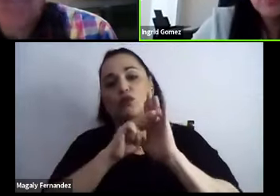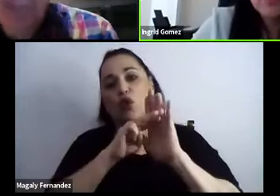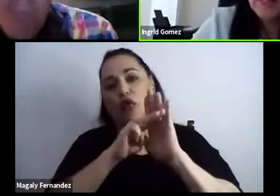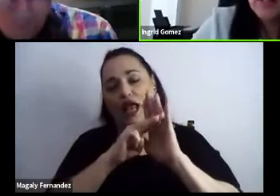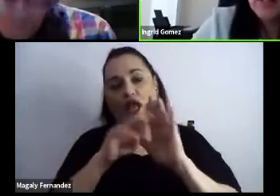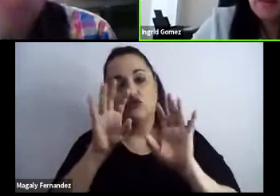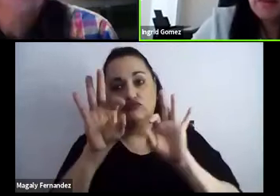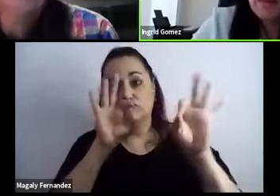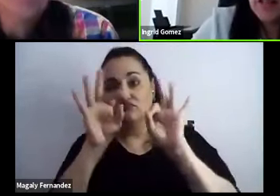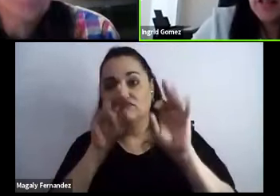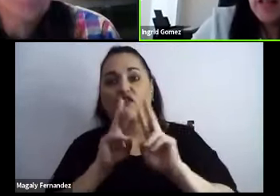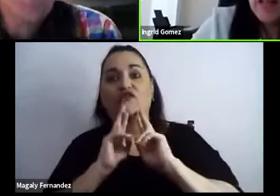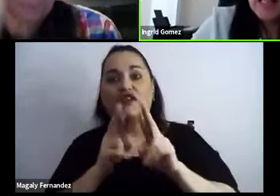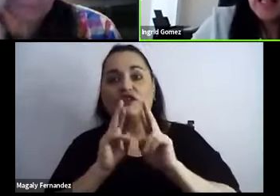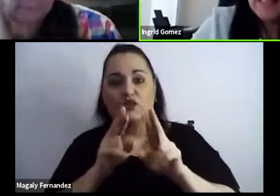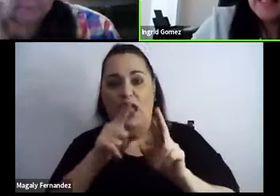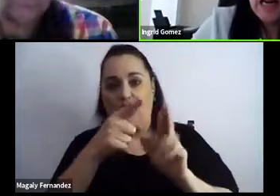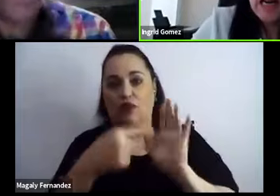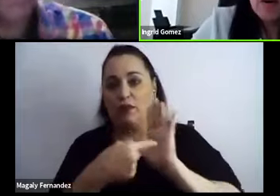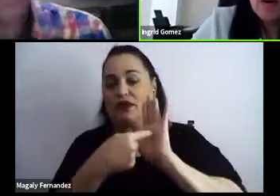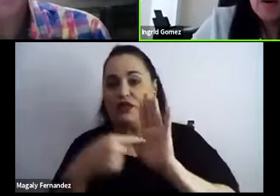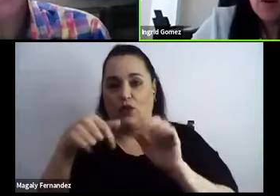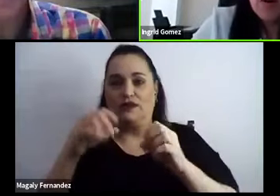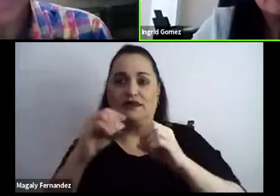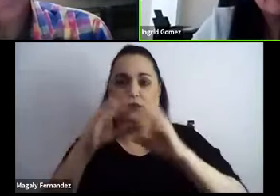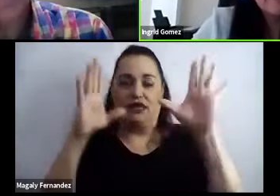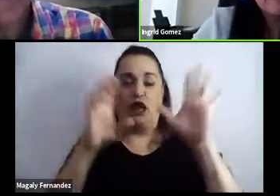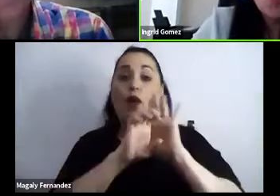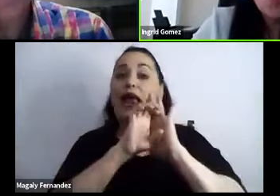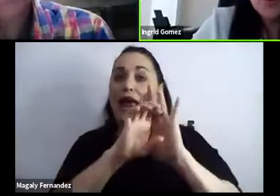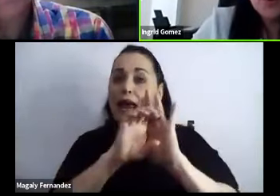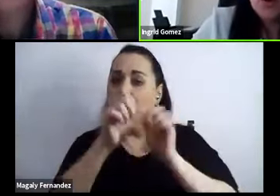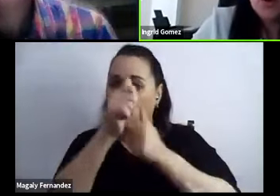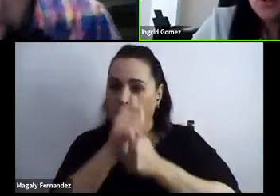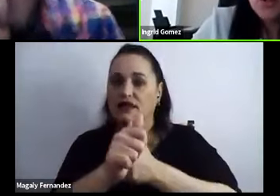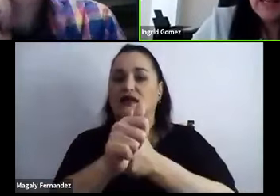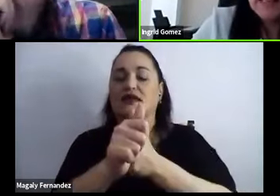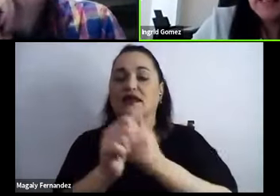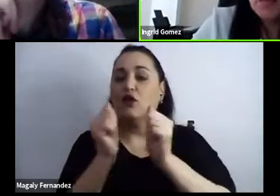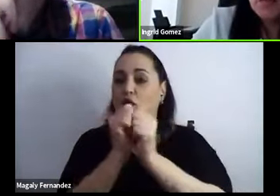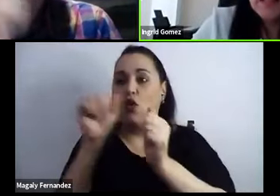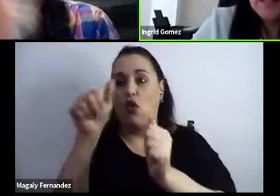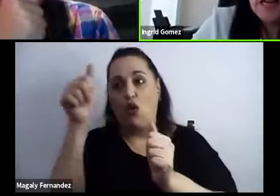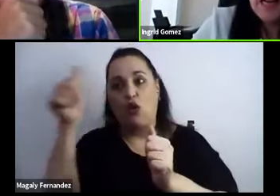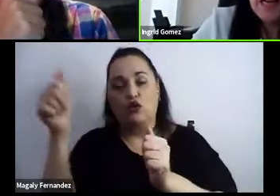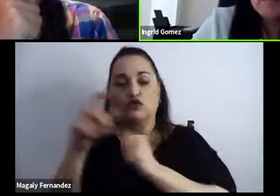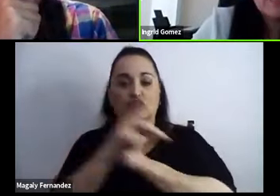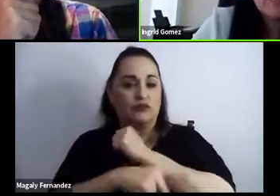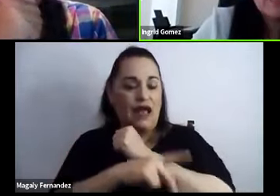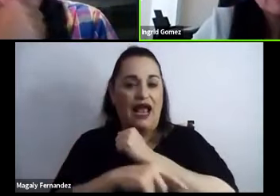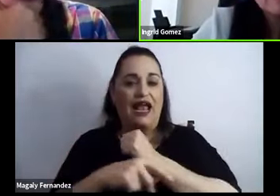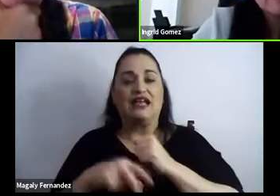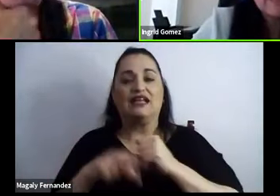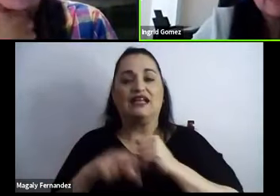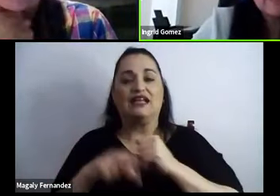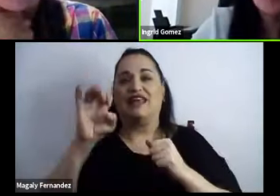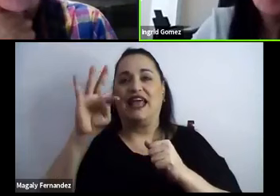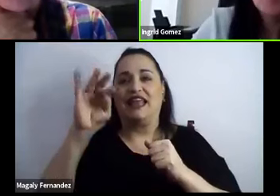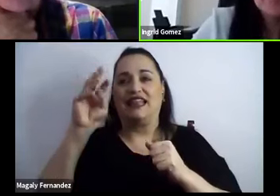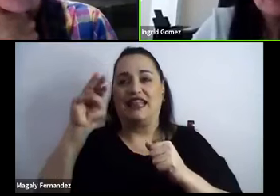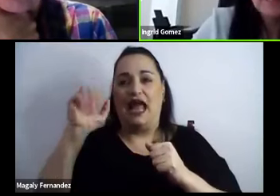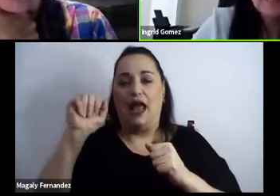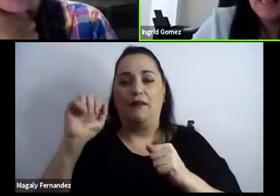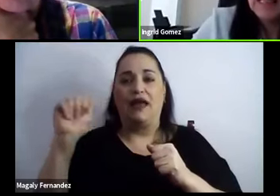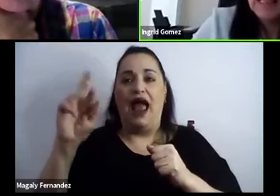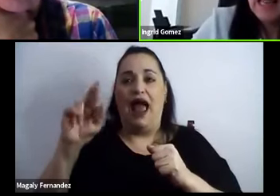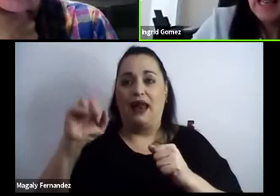los resultados que has presentado esta mañana, un ejemplo a seguir junto con otros países como Vietnam, Armenia, Sri Lanka y Colombia, que